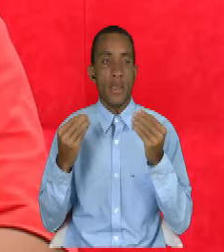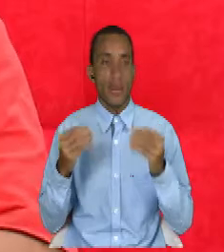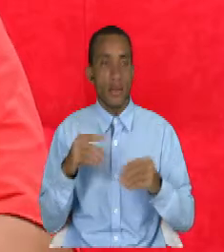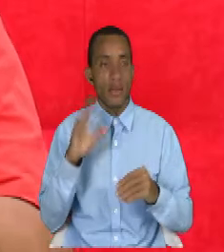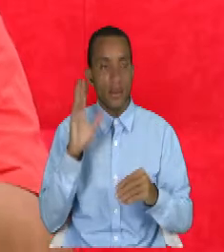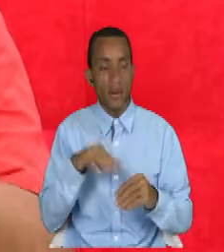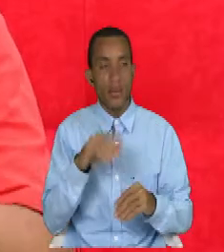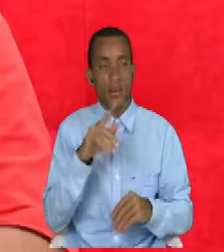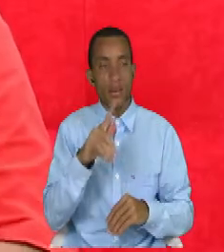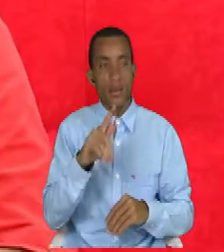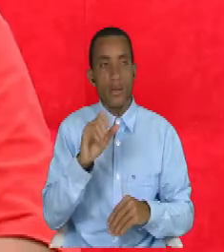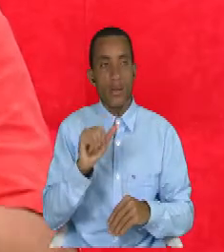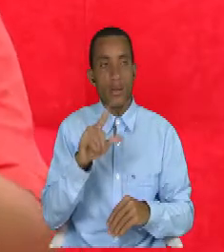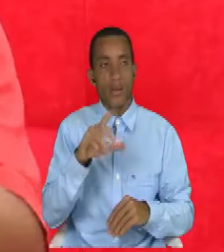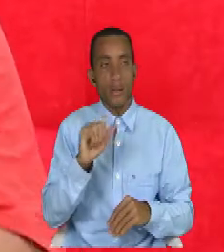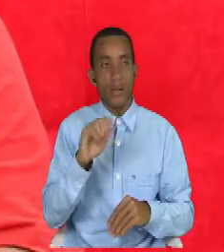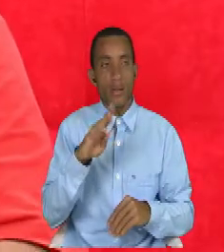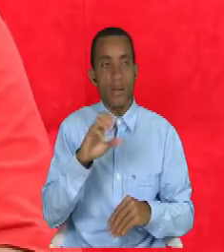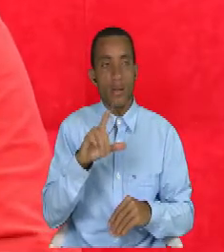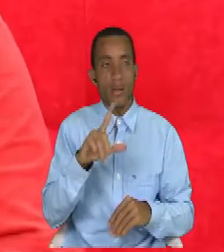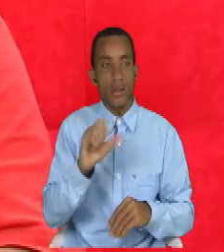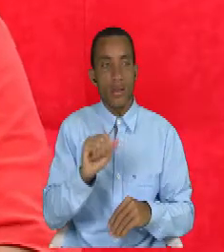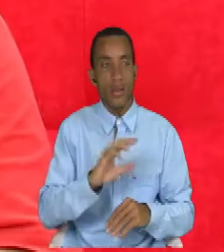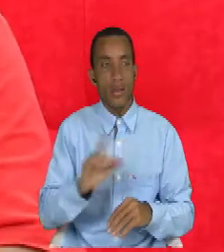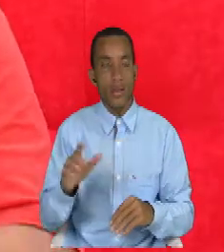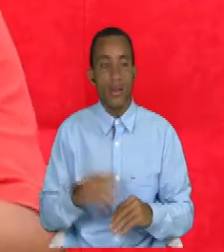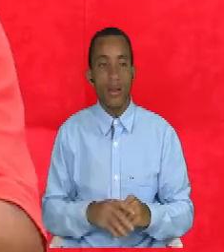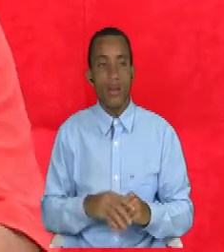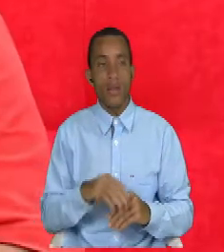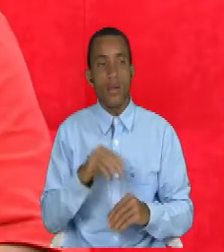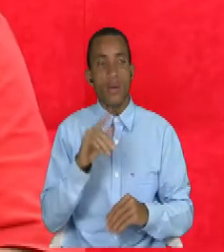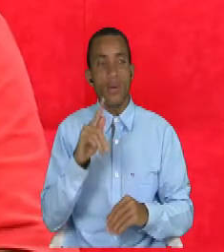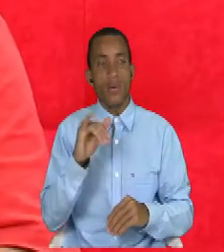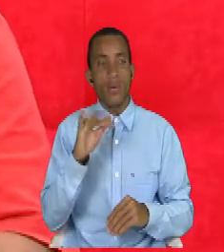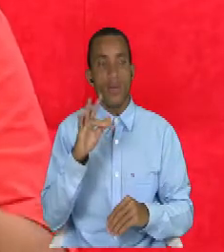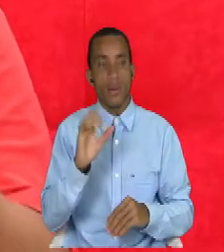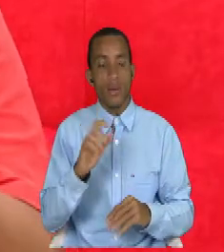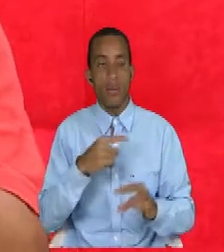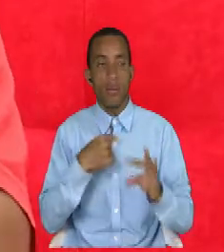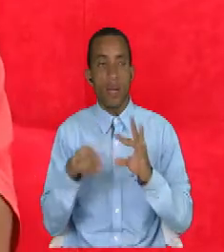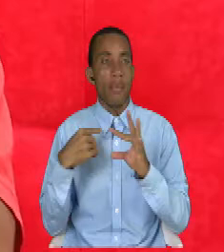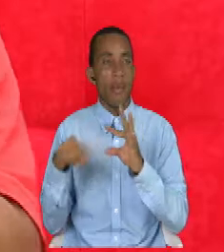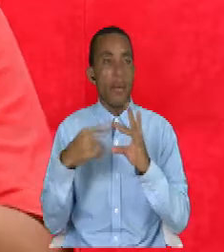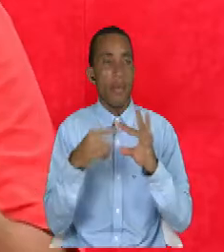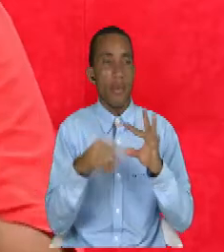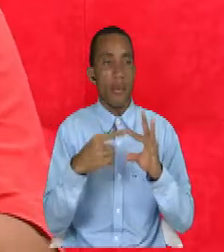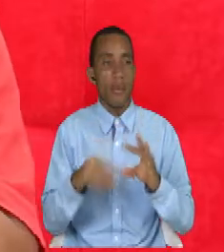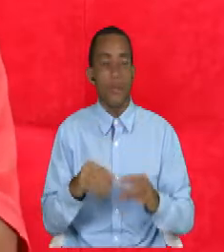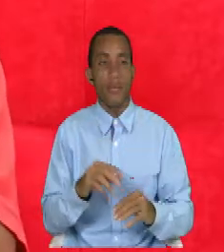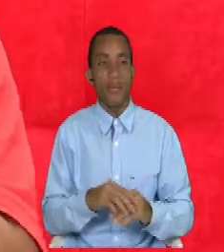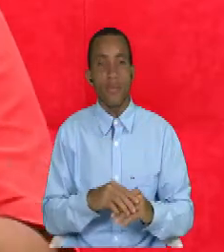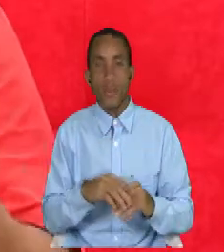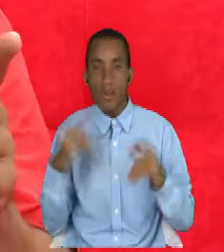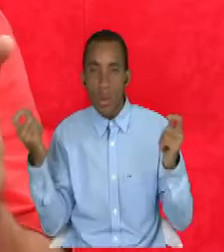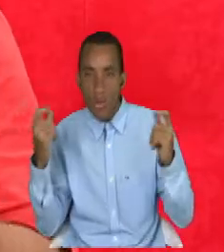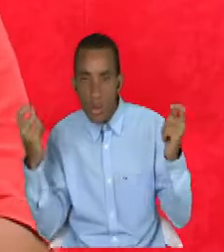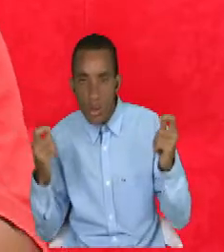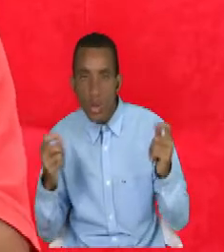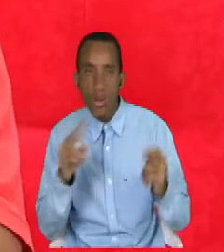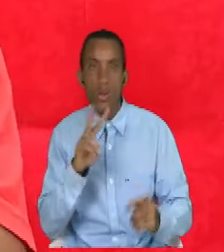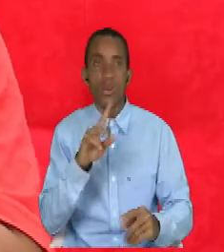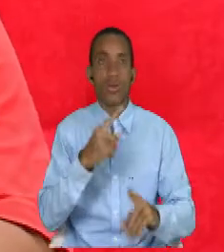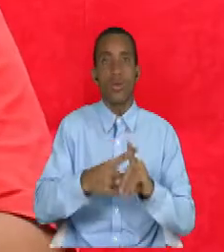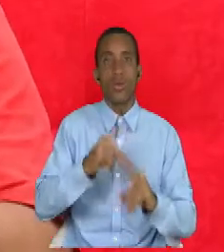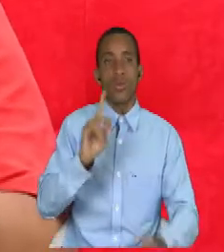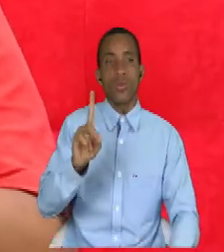falabella los del éxito puntocom que les da fit y que les llegan al correo electrónico en ese promoción dos por uno promoción madres live